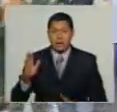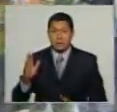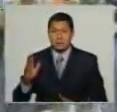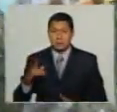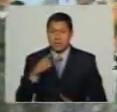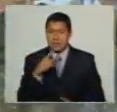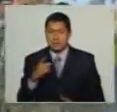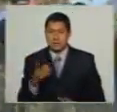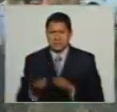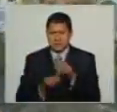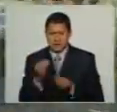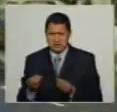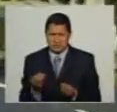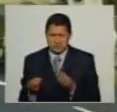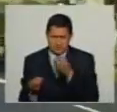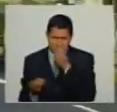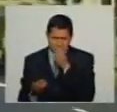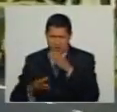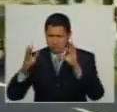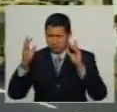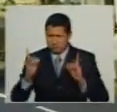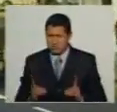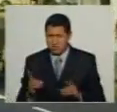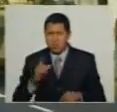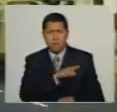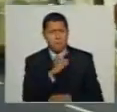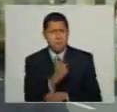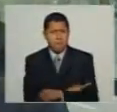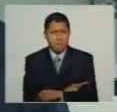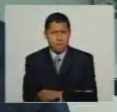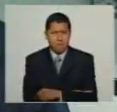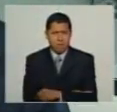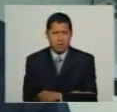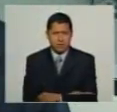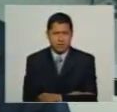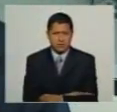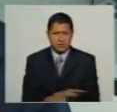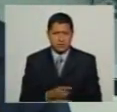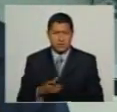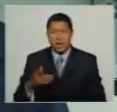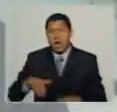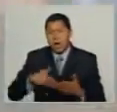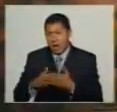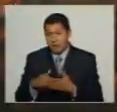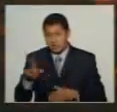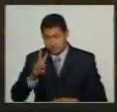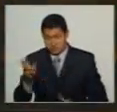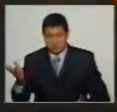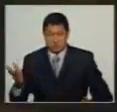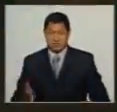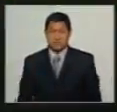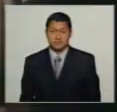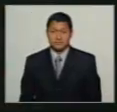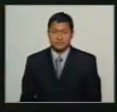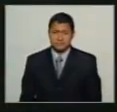si hubiéramos ido de una manera decidida a tomar el poder, lo hubiéramos tomado, aunque sea sangre y fuego.